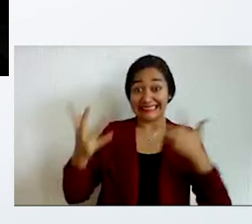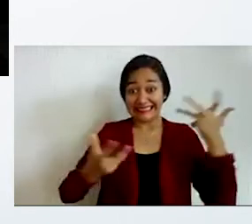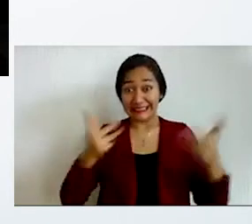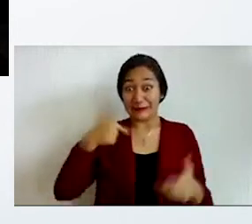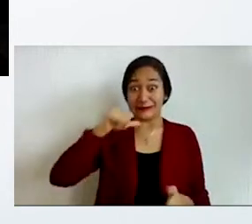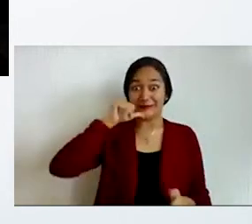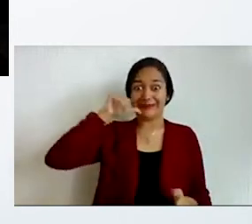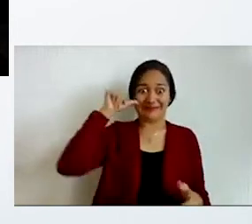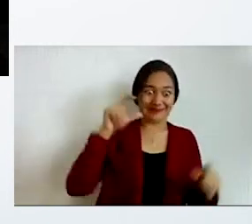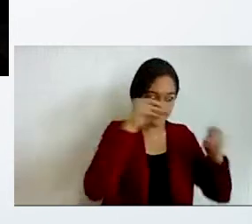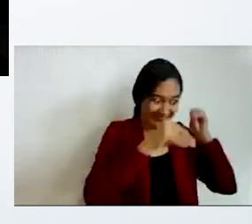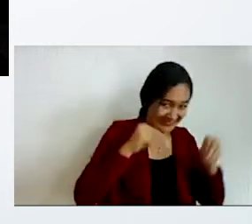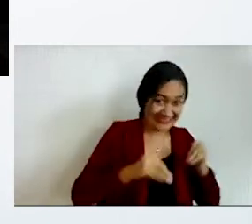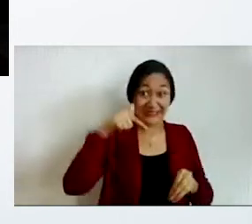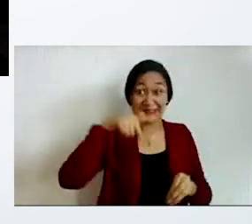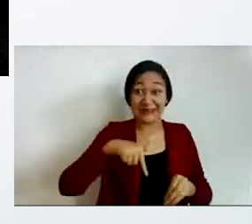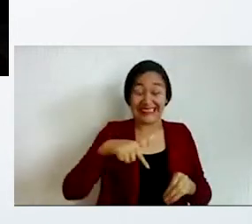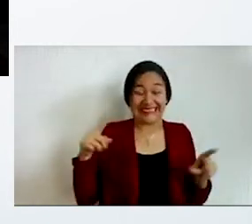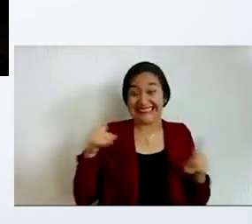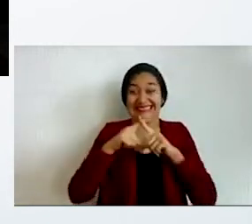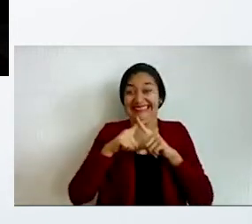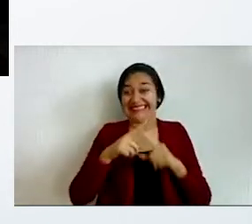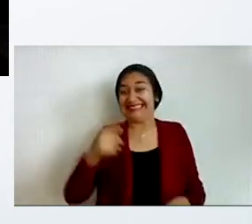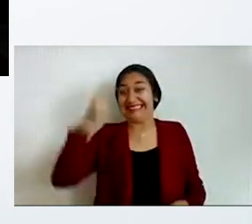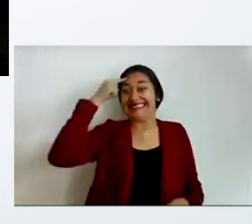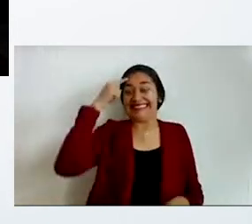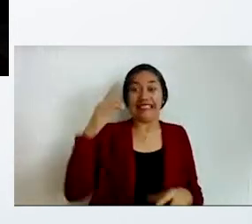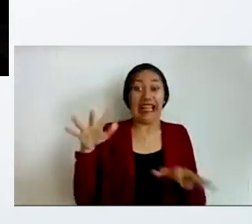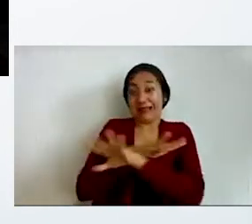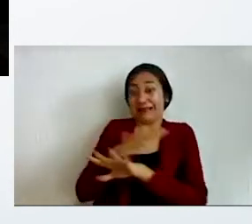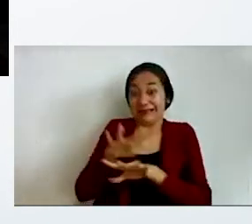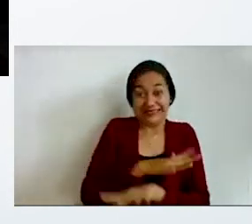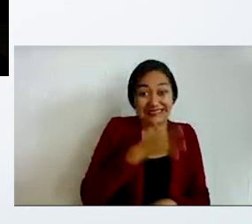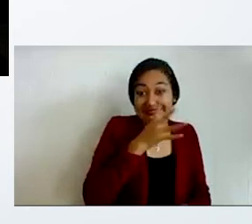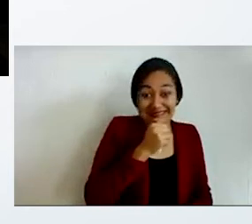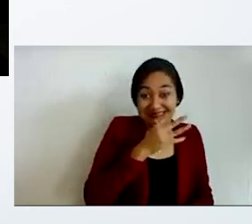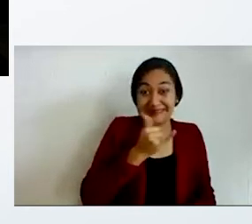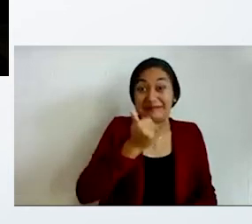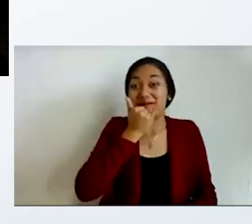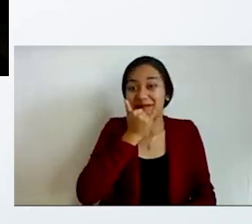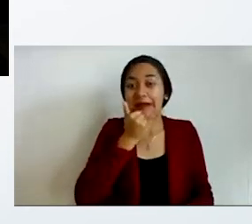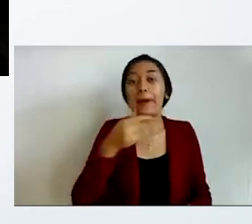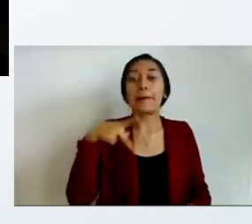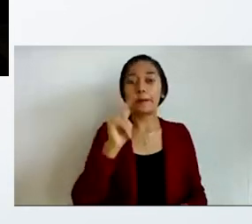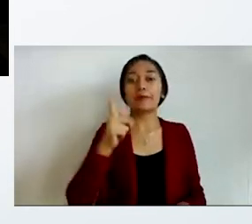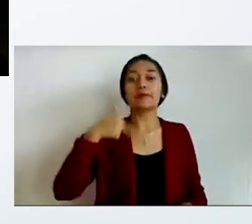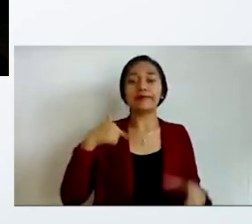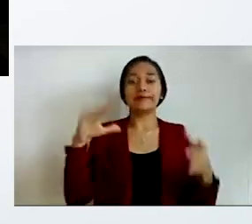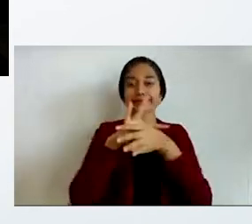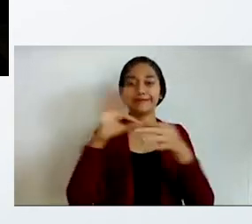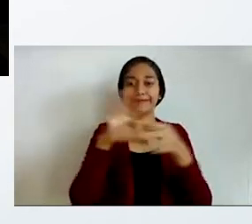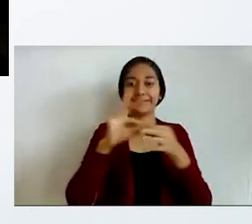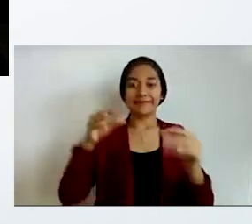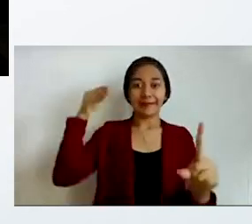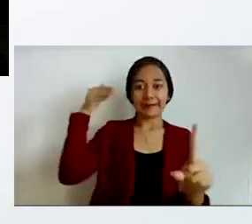no me dio tiempo de cambiar la presentación. Entonces, lo que voy a hacer es enfocarme en puntos